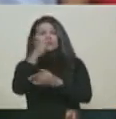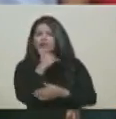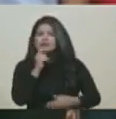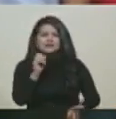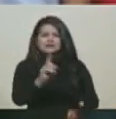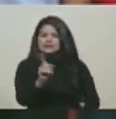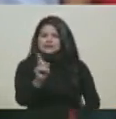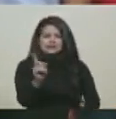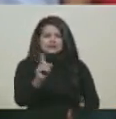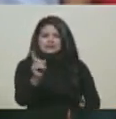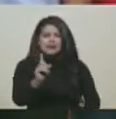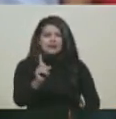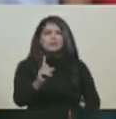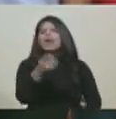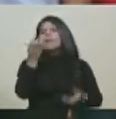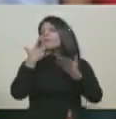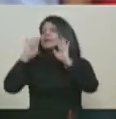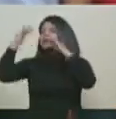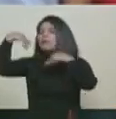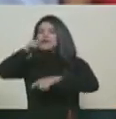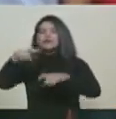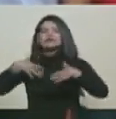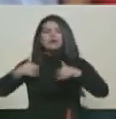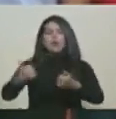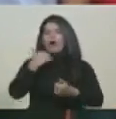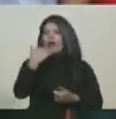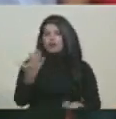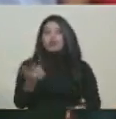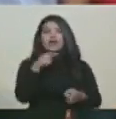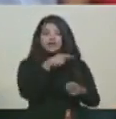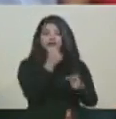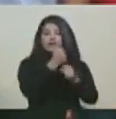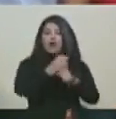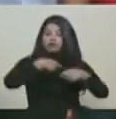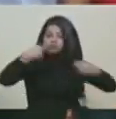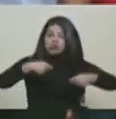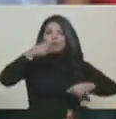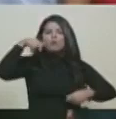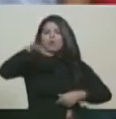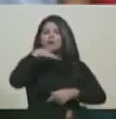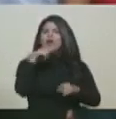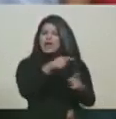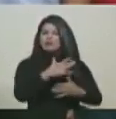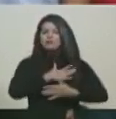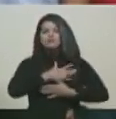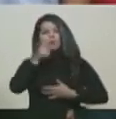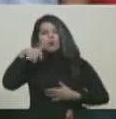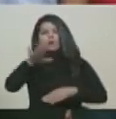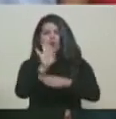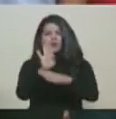Atendimos a tantas personas sus casos de salud. Eso es trabajo por el pueblo. ¿Sienten ellos al pueblo? Jamás.